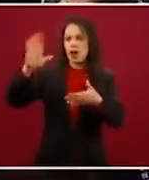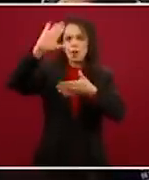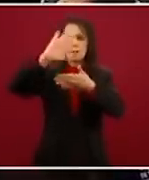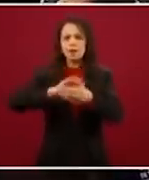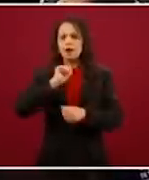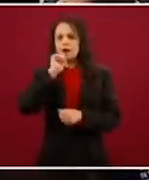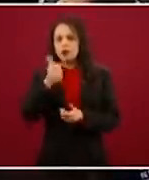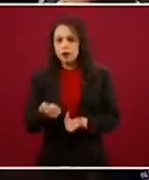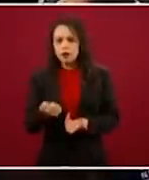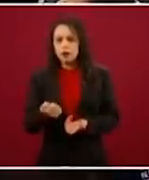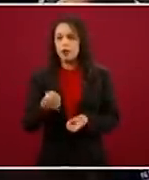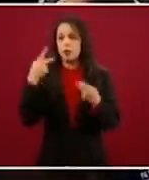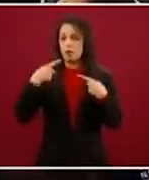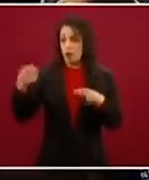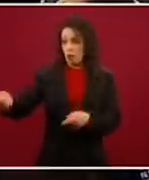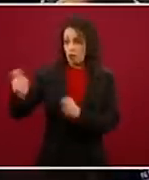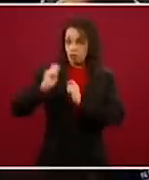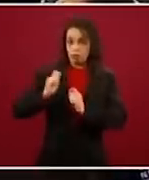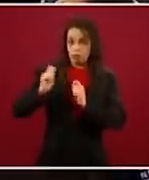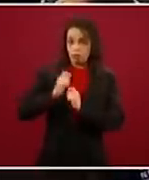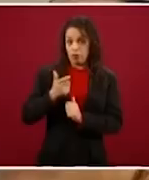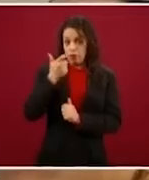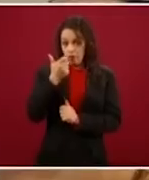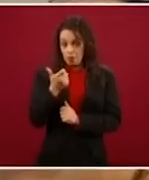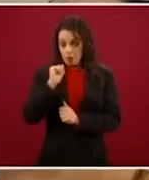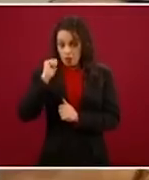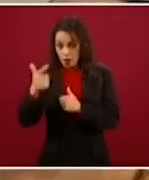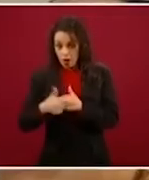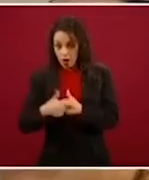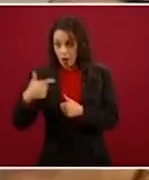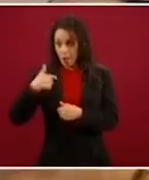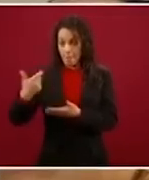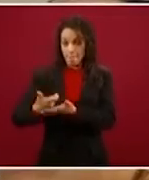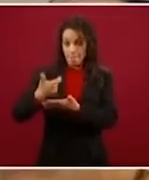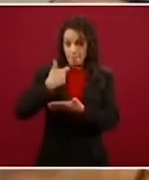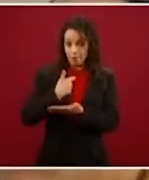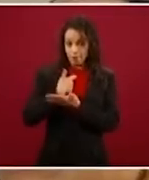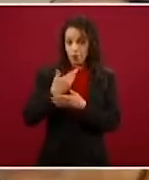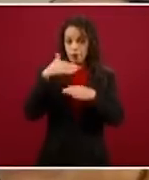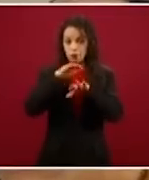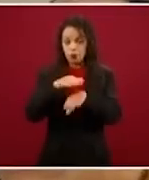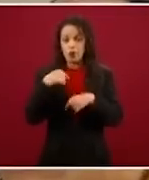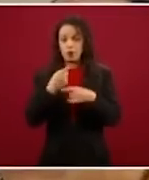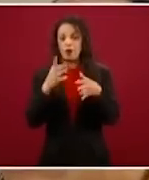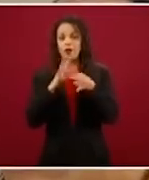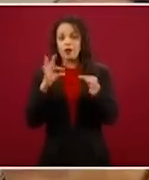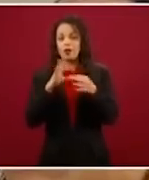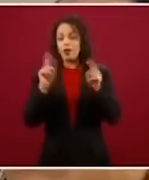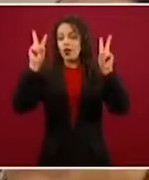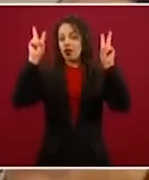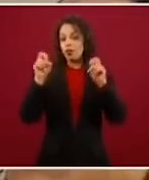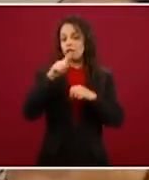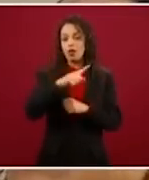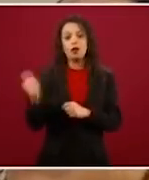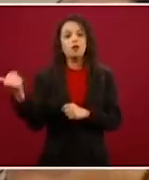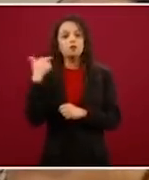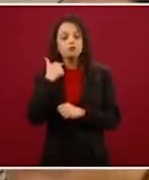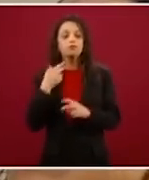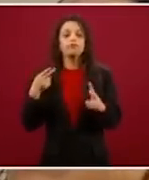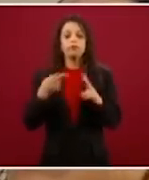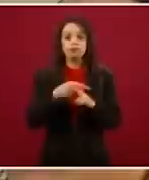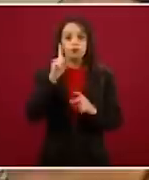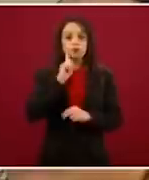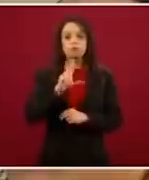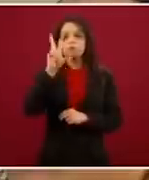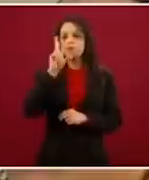como puedo. A mí nadie me paga por hablar de feminicidio y yo pregunto nuevamente a muchos de